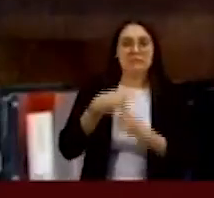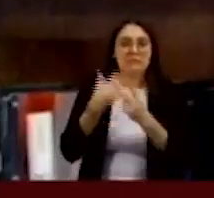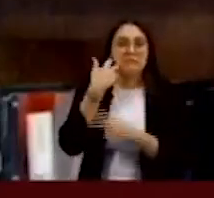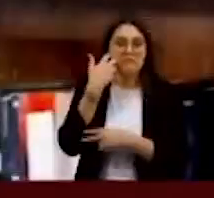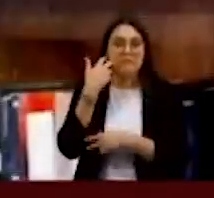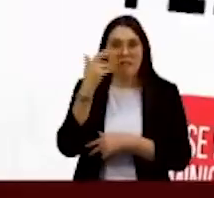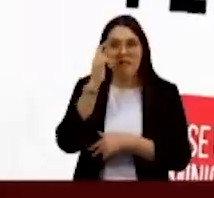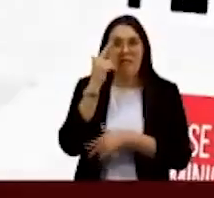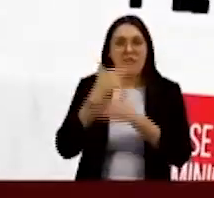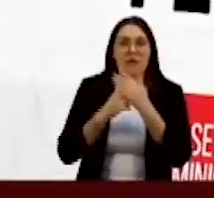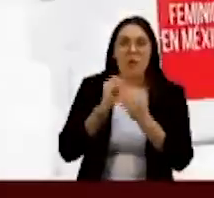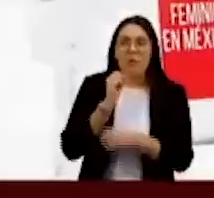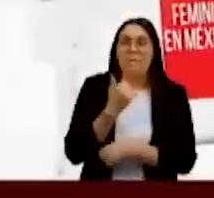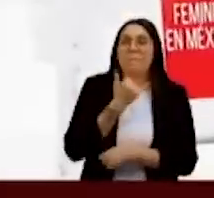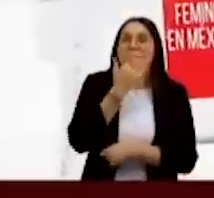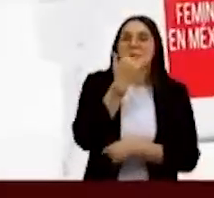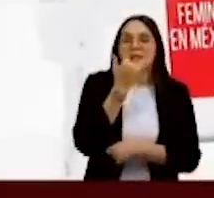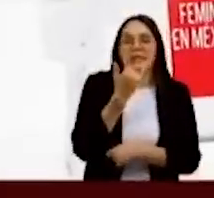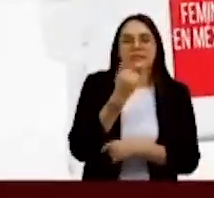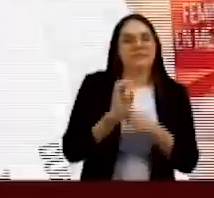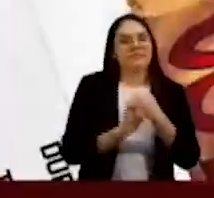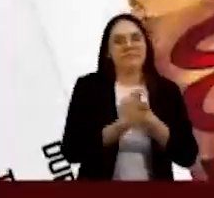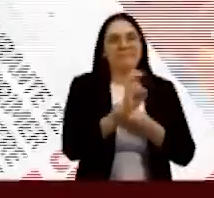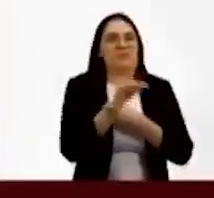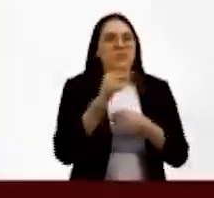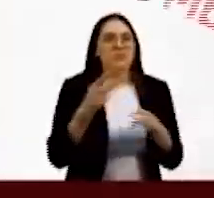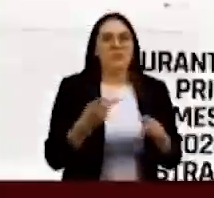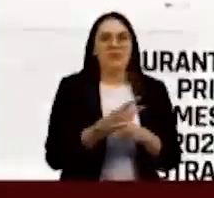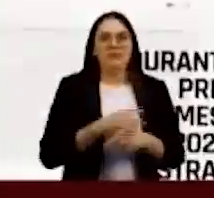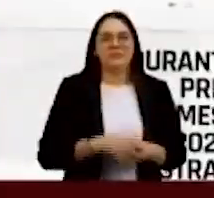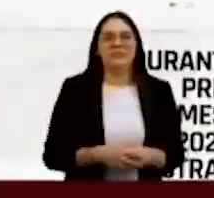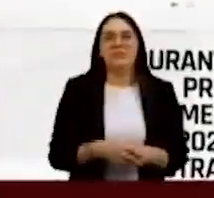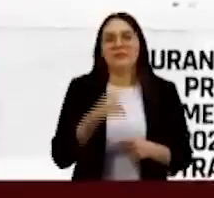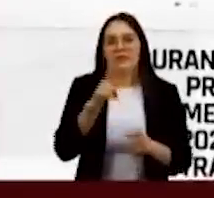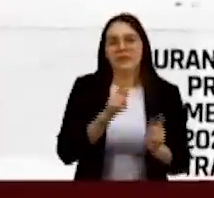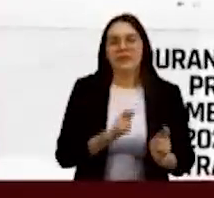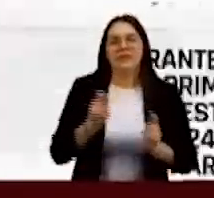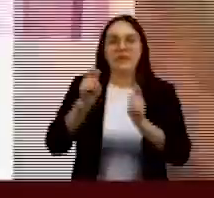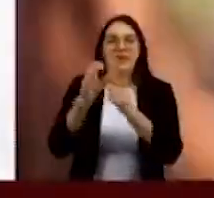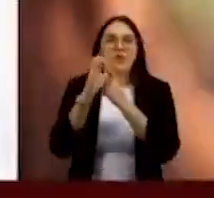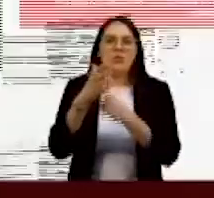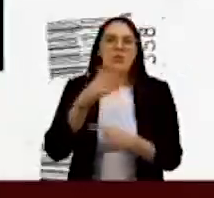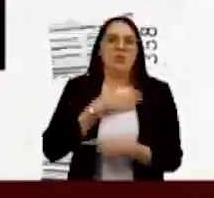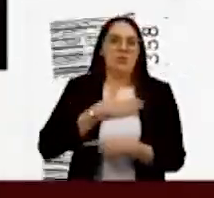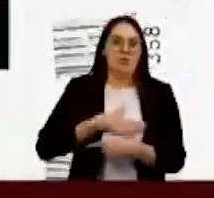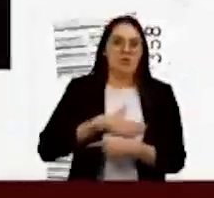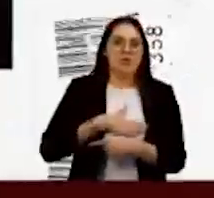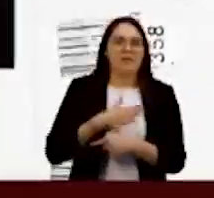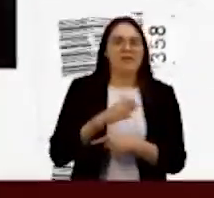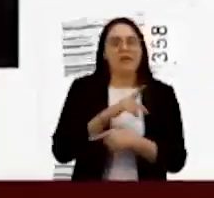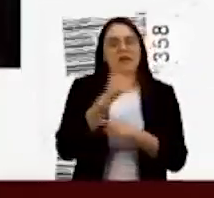o error. La propuesta fue turnada a las comisiones de justicia y de estudio legislativo segunda